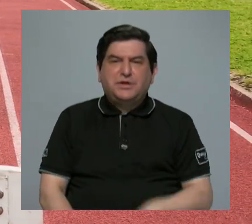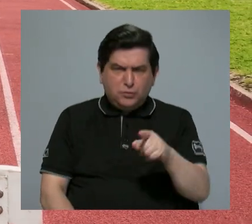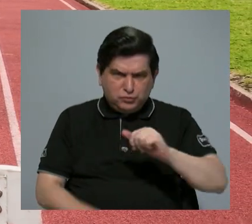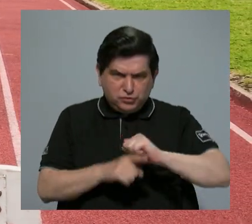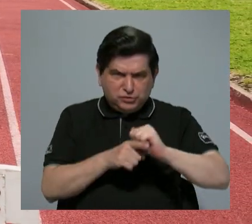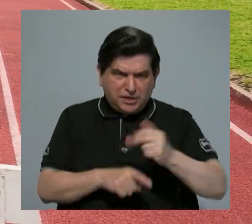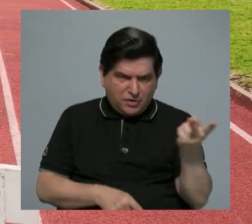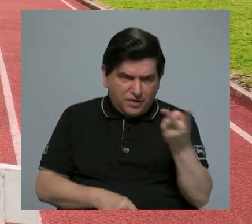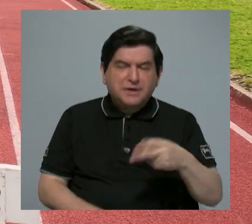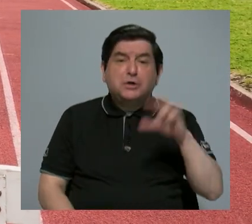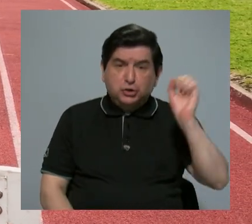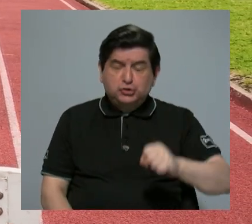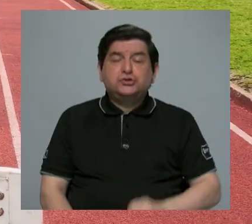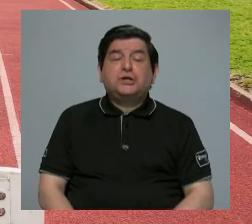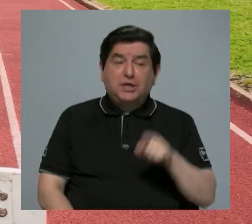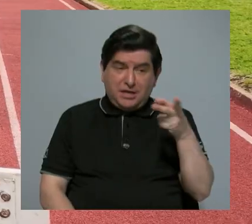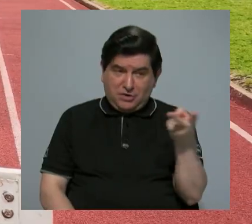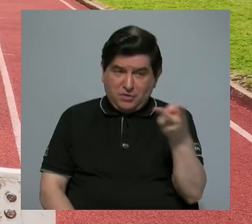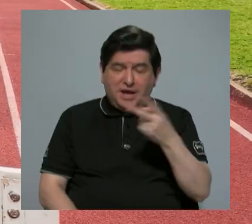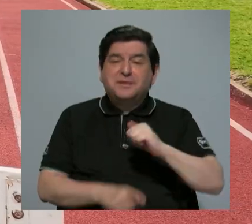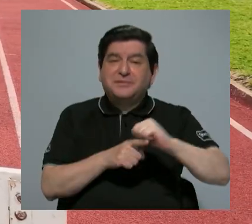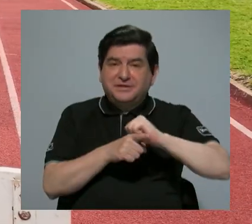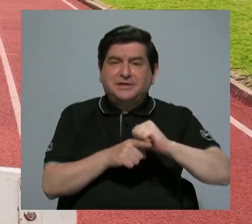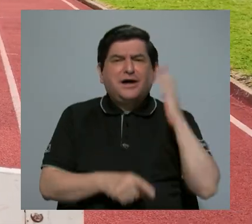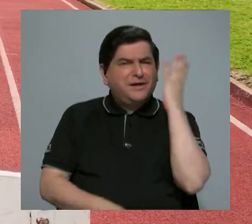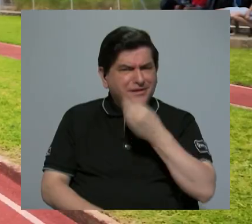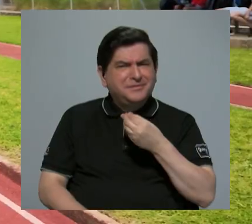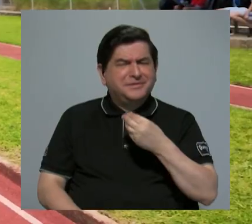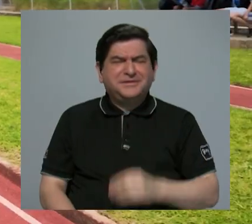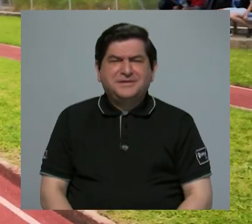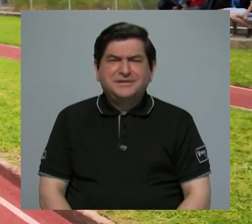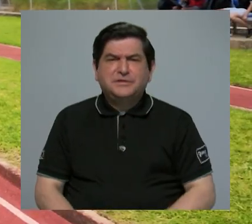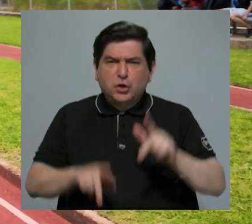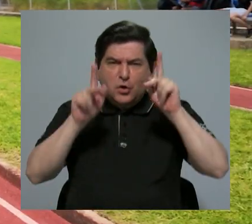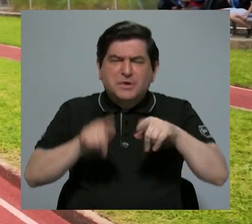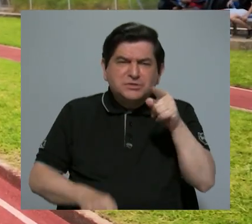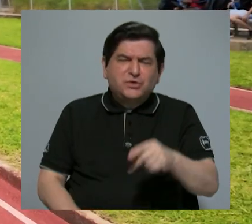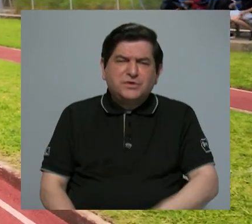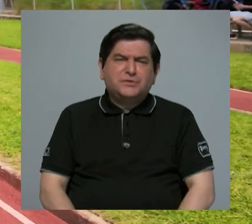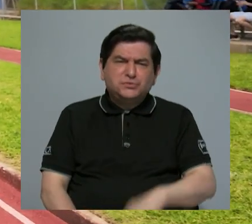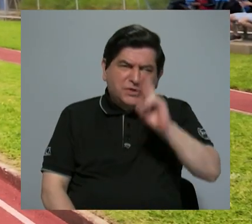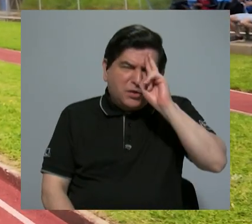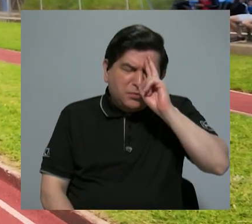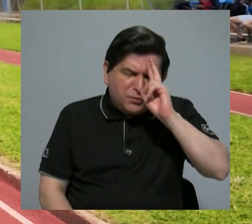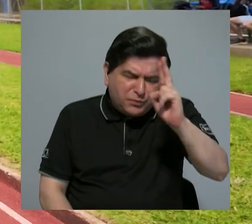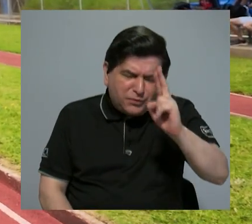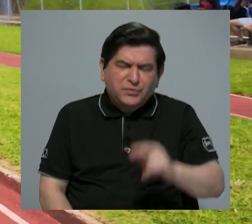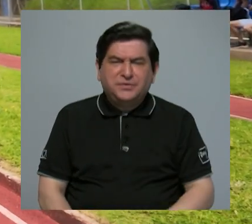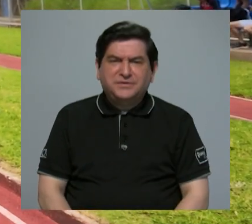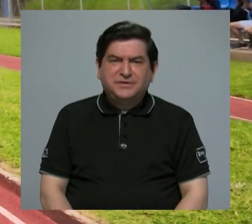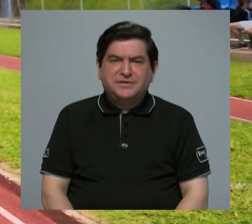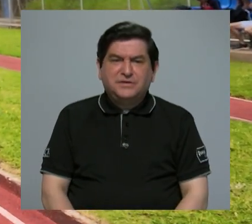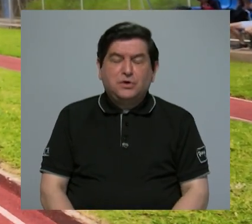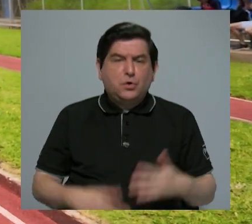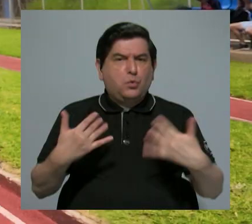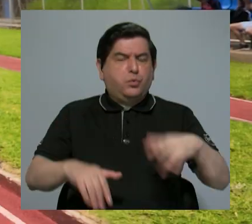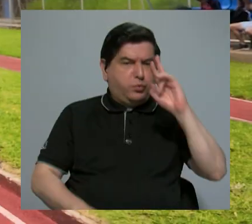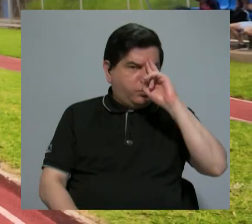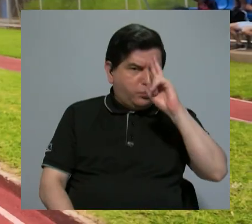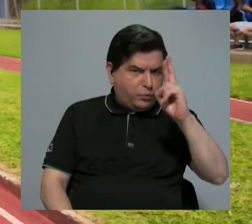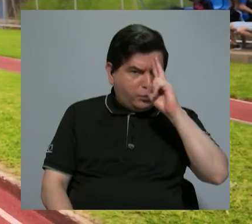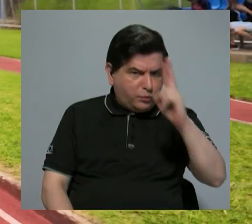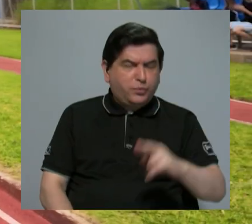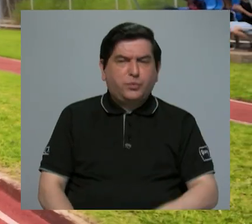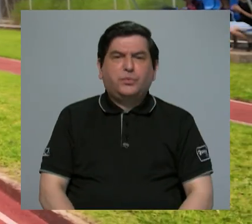vez ha entrenado con ellas? Sí, entrenaba con ellas. Ay, qué bonito. ¿Cuál es una persona a la que admira? Bueno, admiro